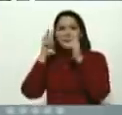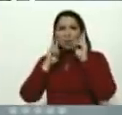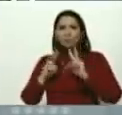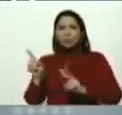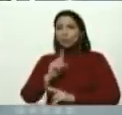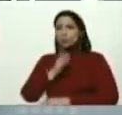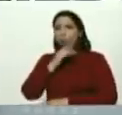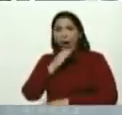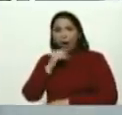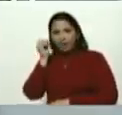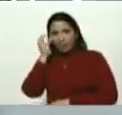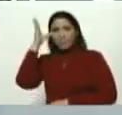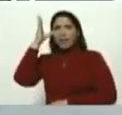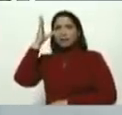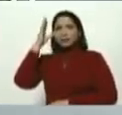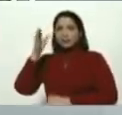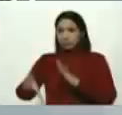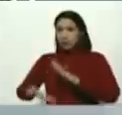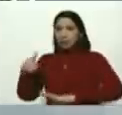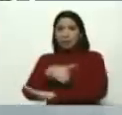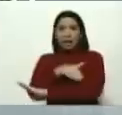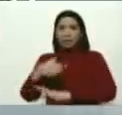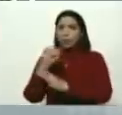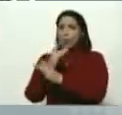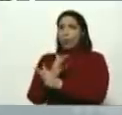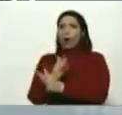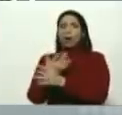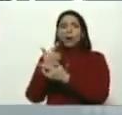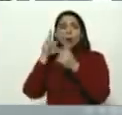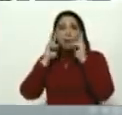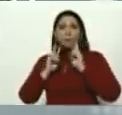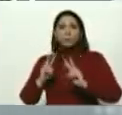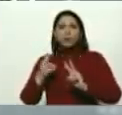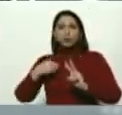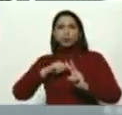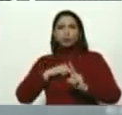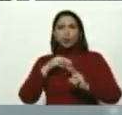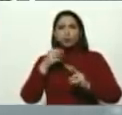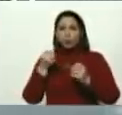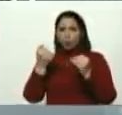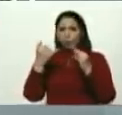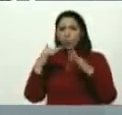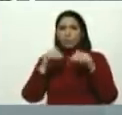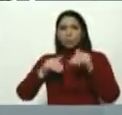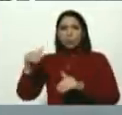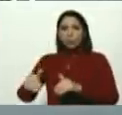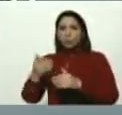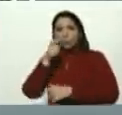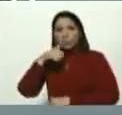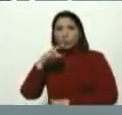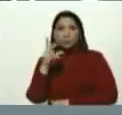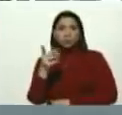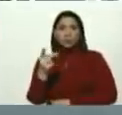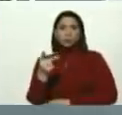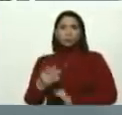calle a jugar limpio, y bueno, que nos contemos con los votos del pueblo. Y en segundo